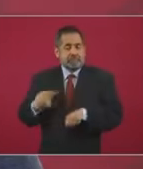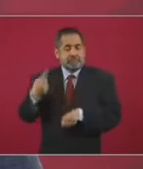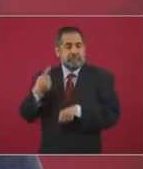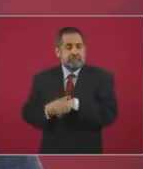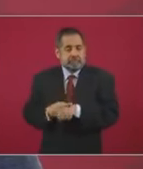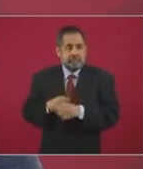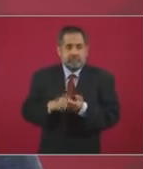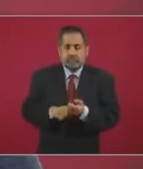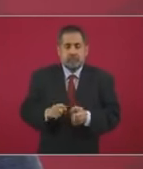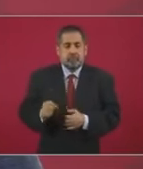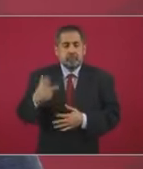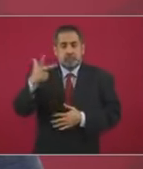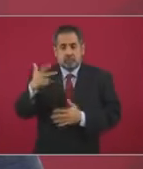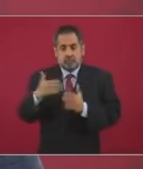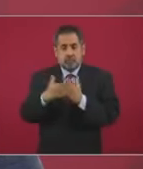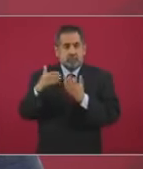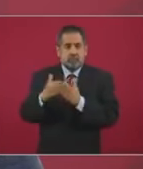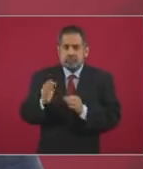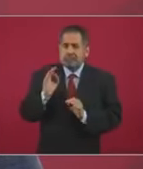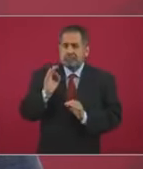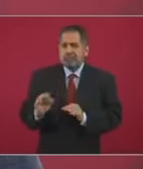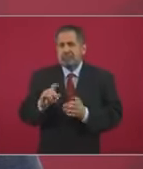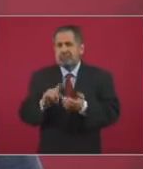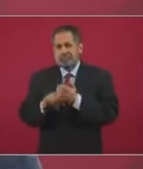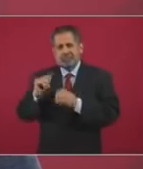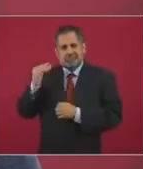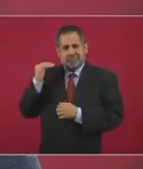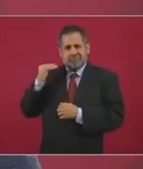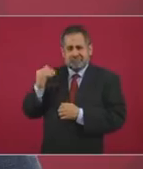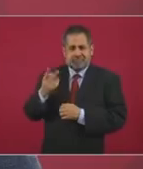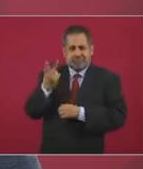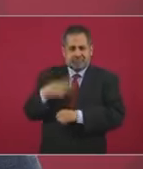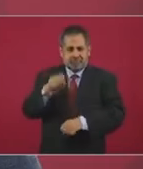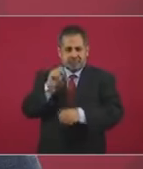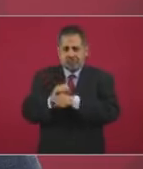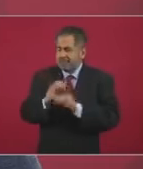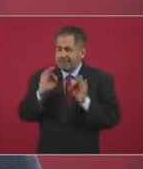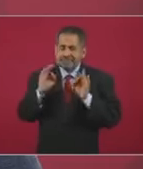8 millones confirmados en las últimas 2 semanas.